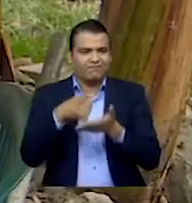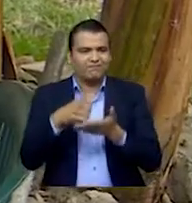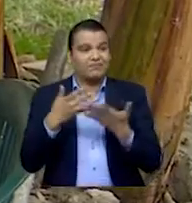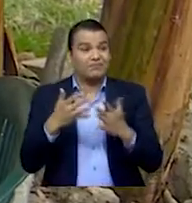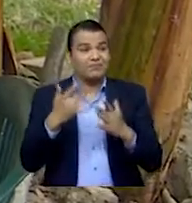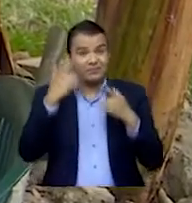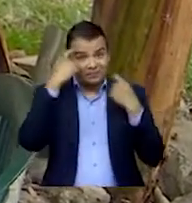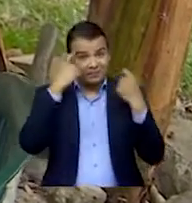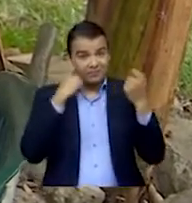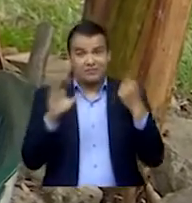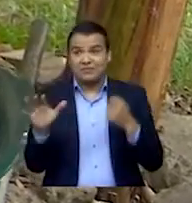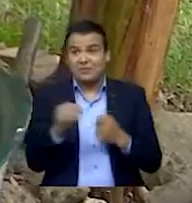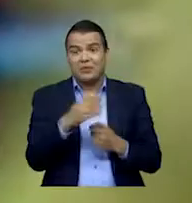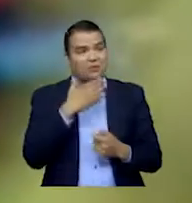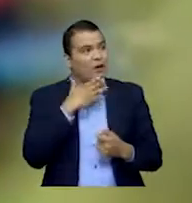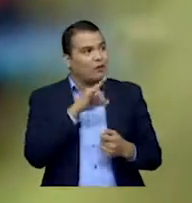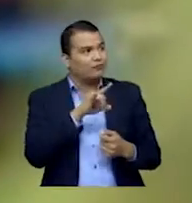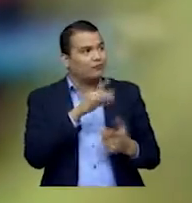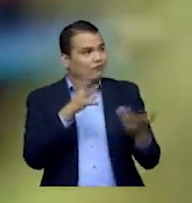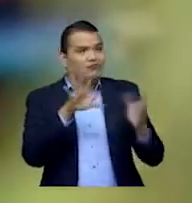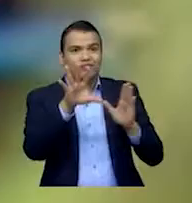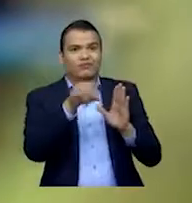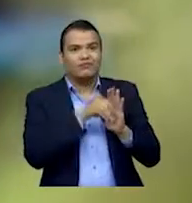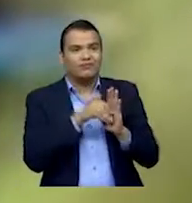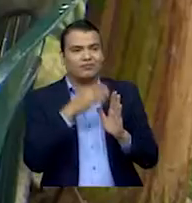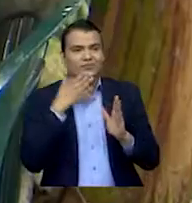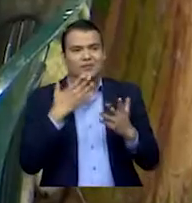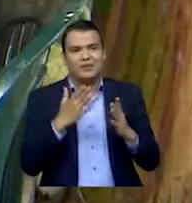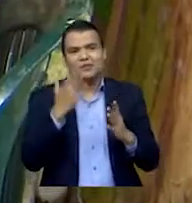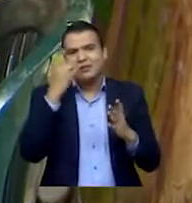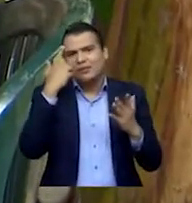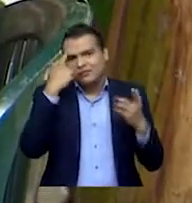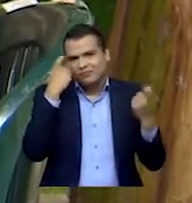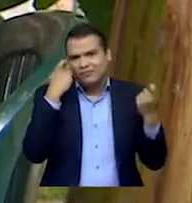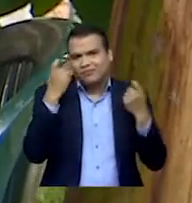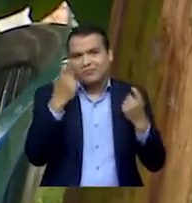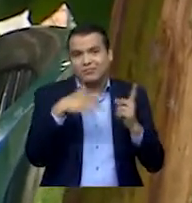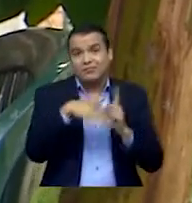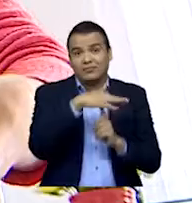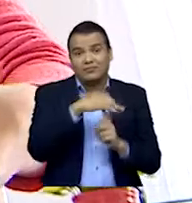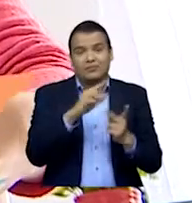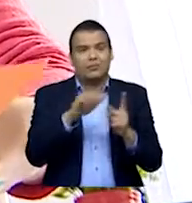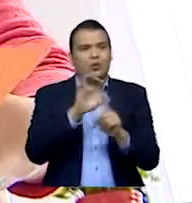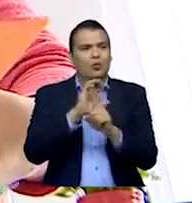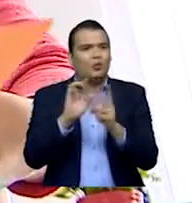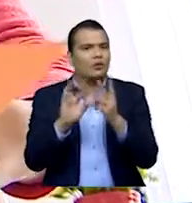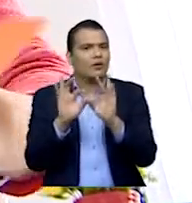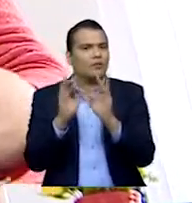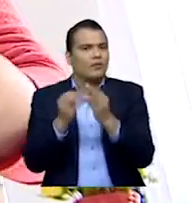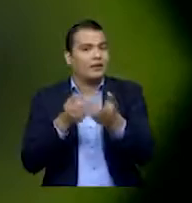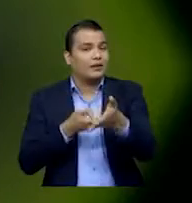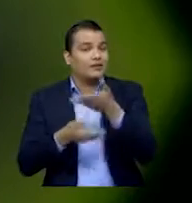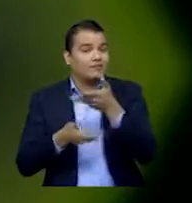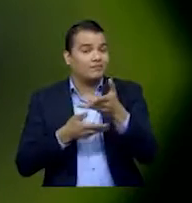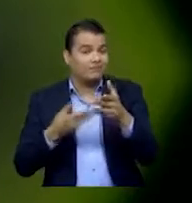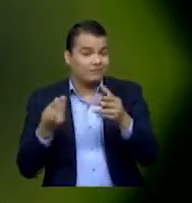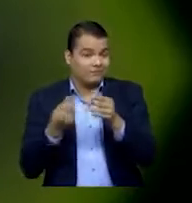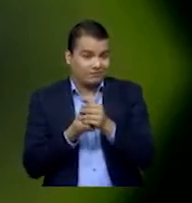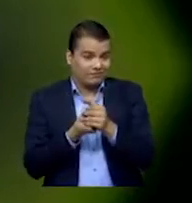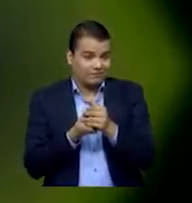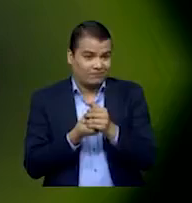pero bastante bien recibida entre la comunidad pues eso combinación de medio ambiente cultura uno familiar e inclusión